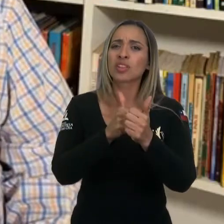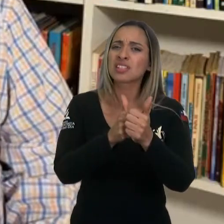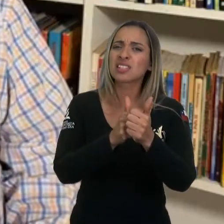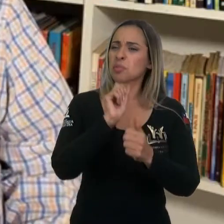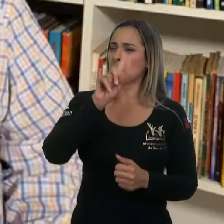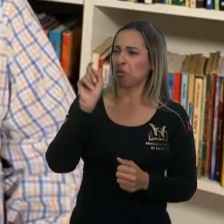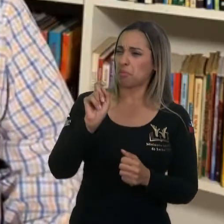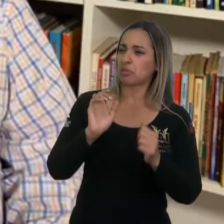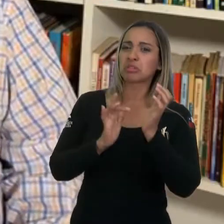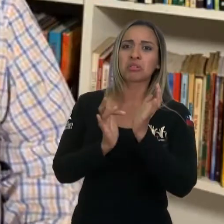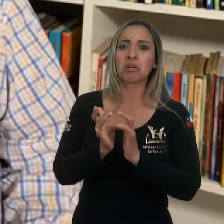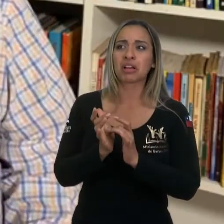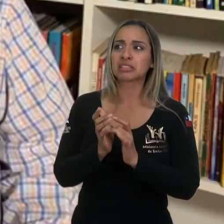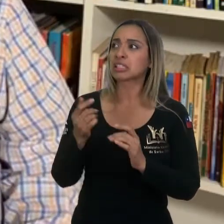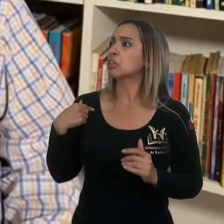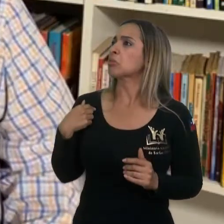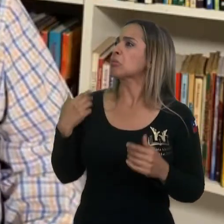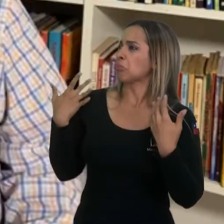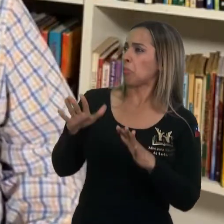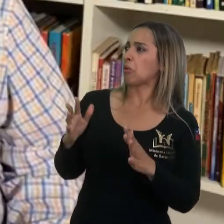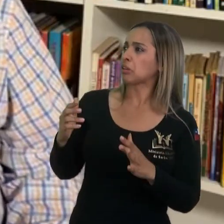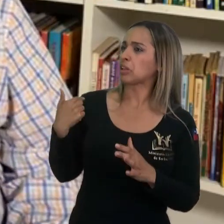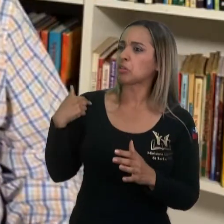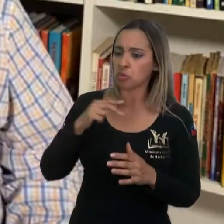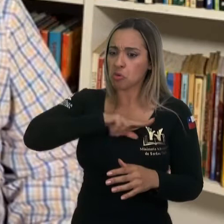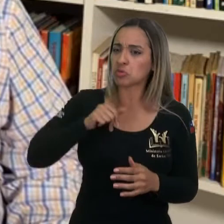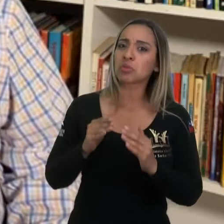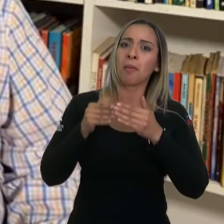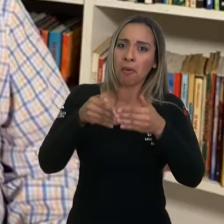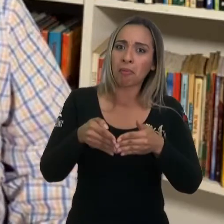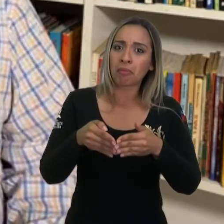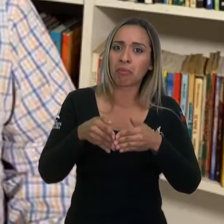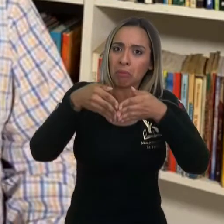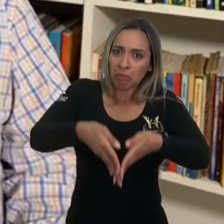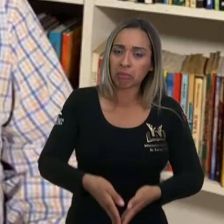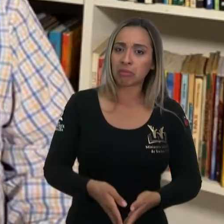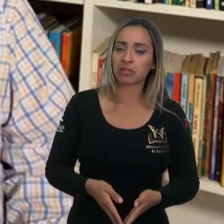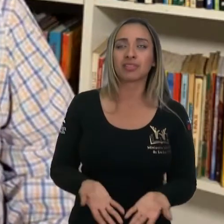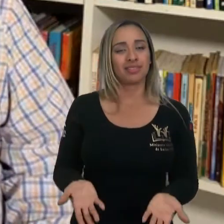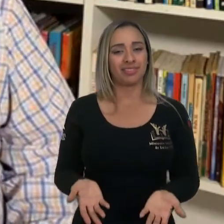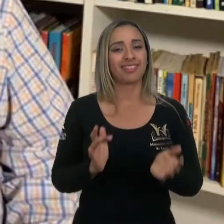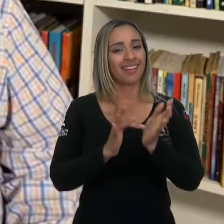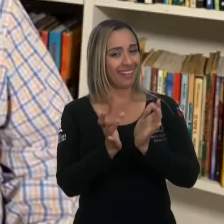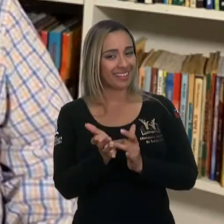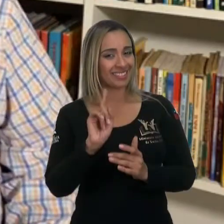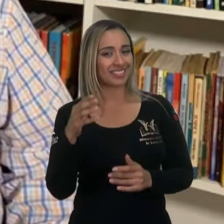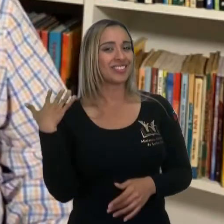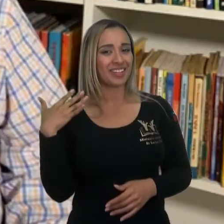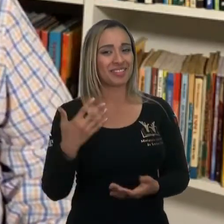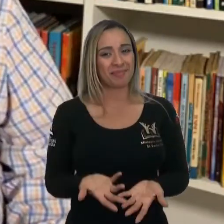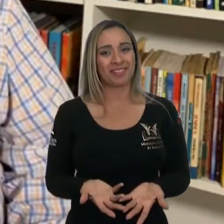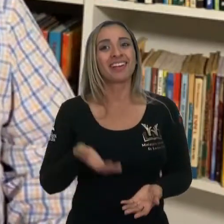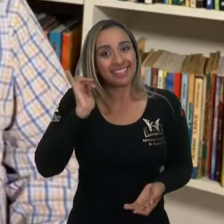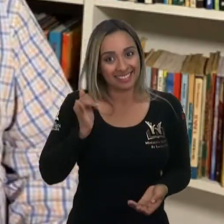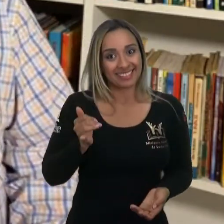preguntaron a Jesús, Señor, no te importas que perecemos. ¿Cómo que no te importas? ¿Cómo es que Jesús no se va a importar contigo?